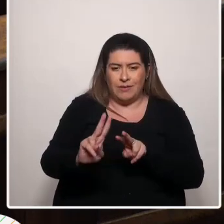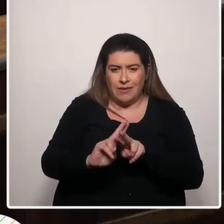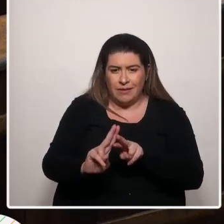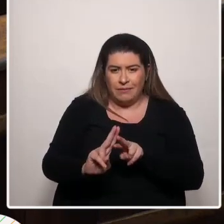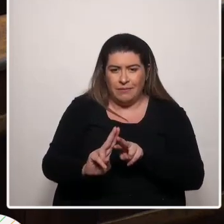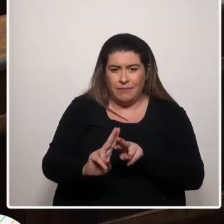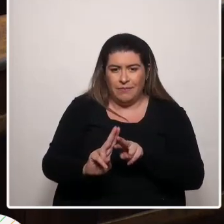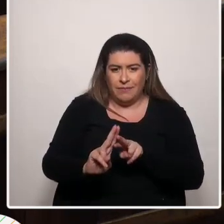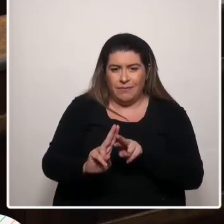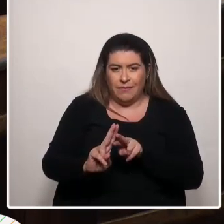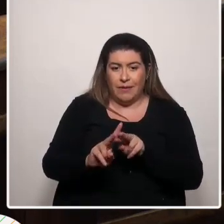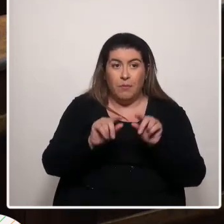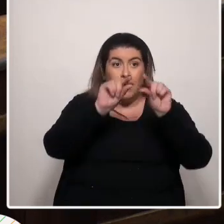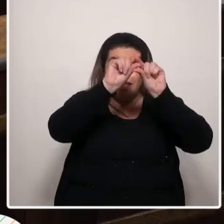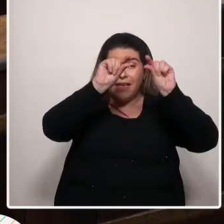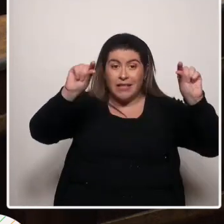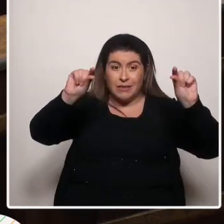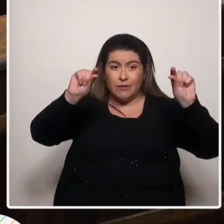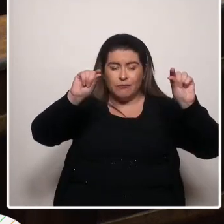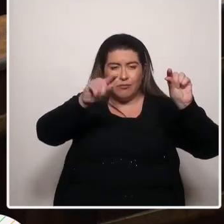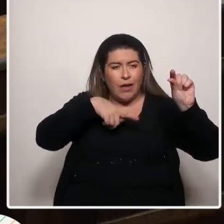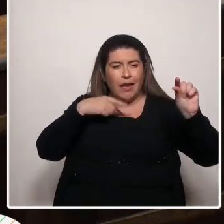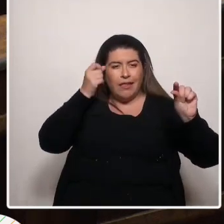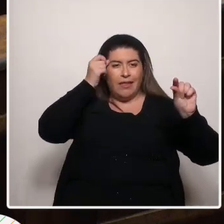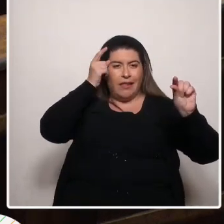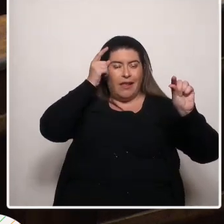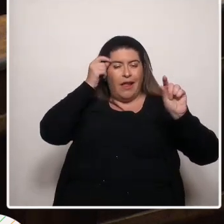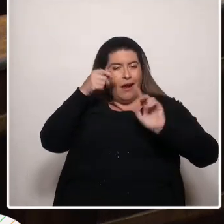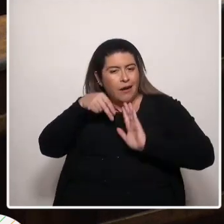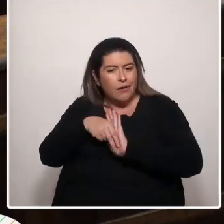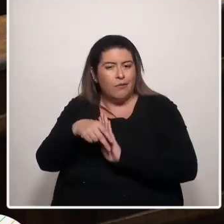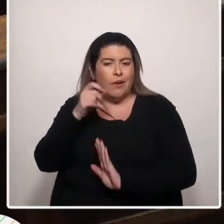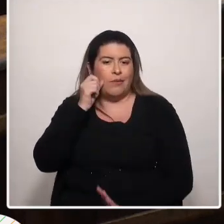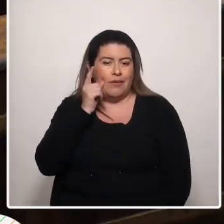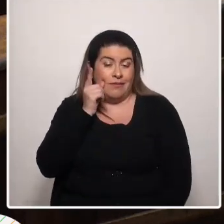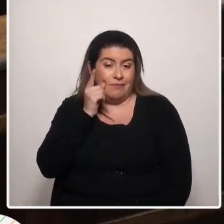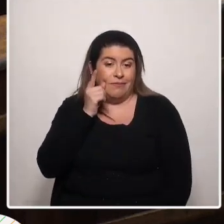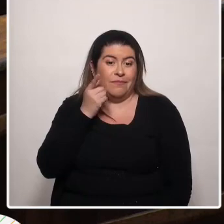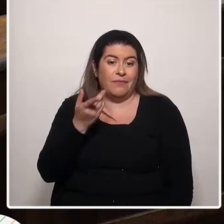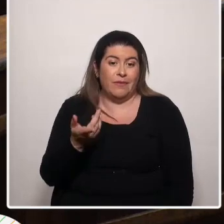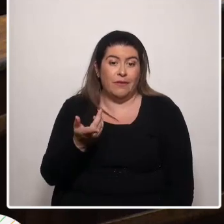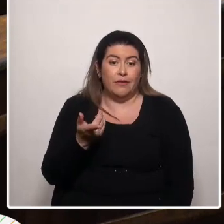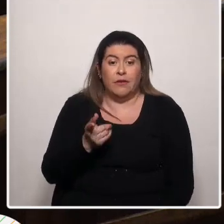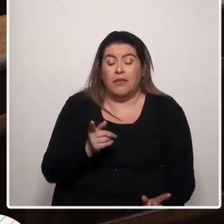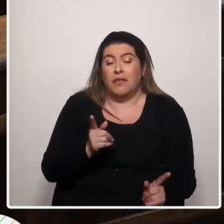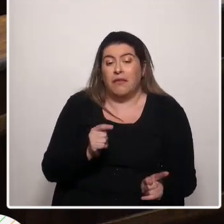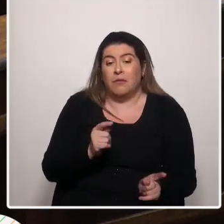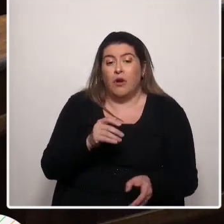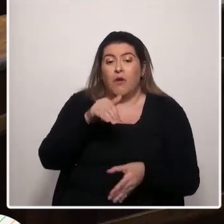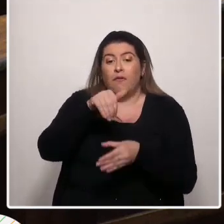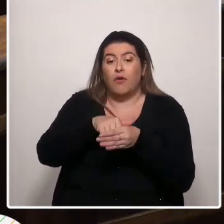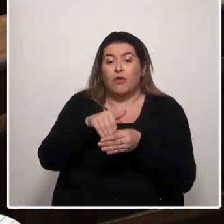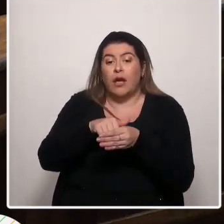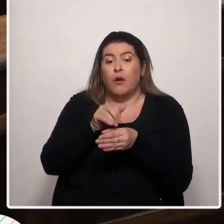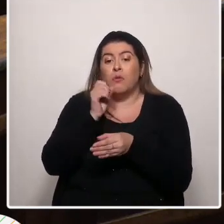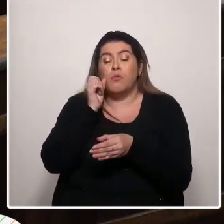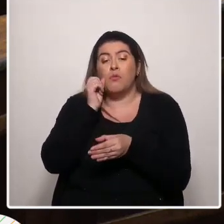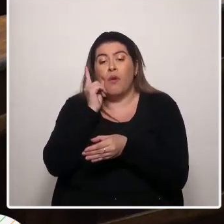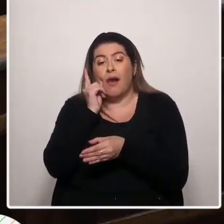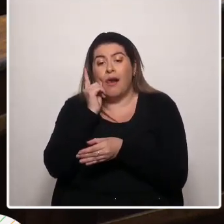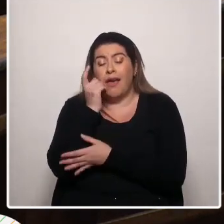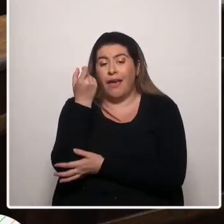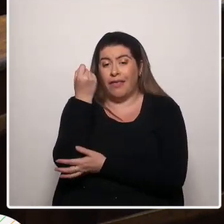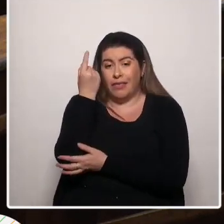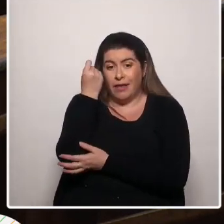a partir del enunciado. Y en ese sentido, no quedaría más que votáramos cuál es la interpretación